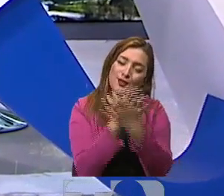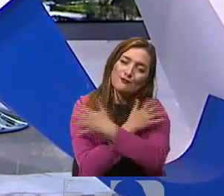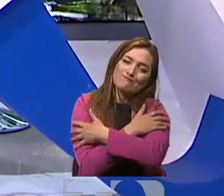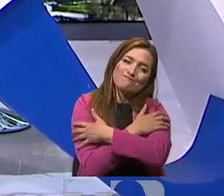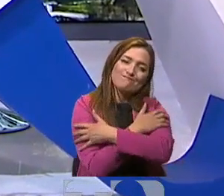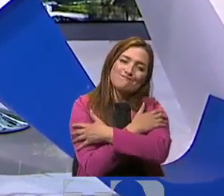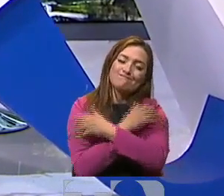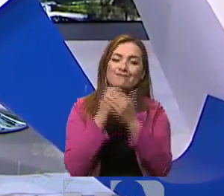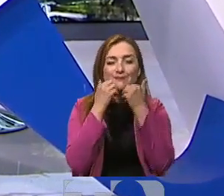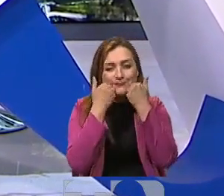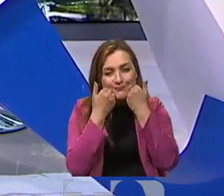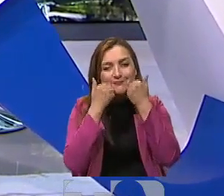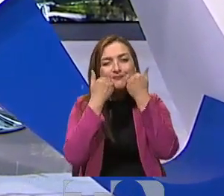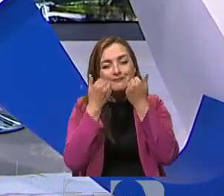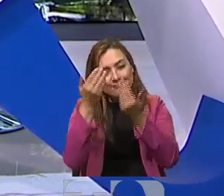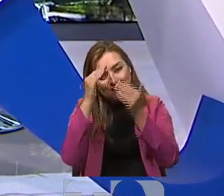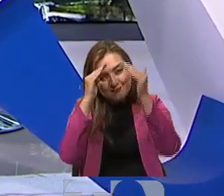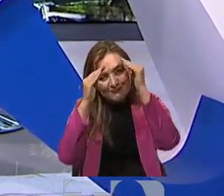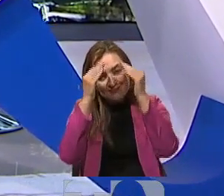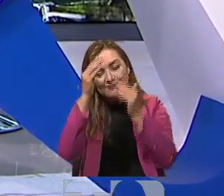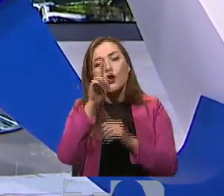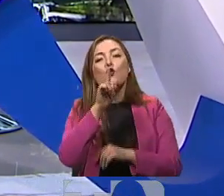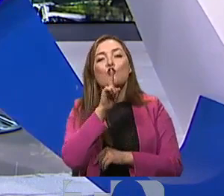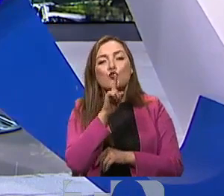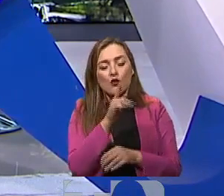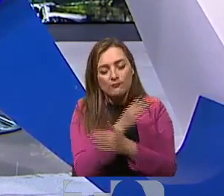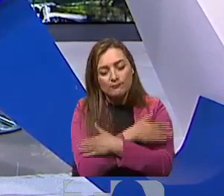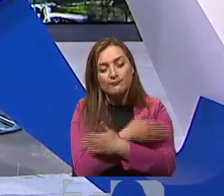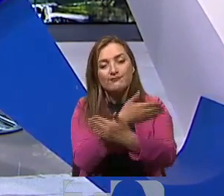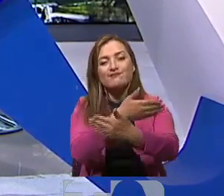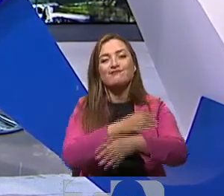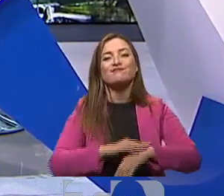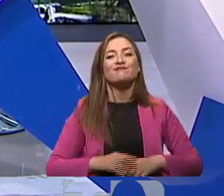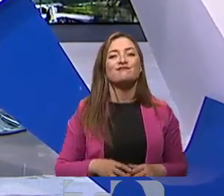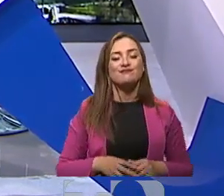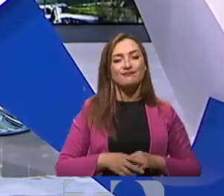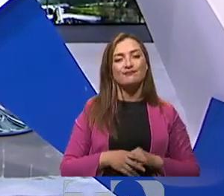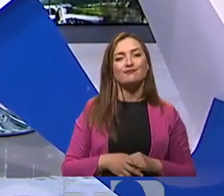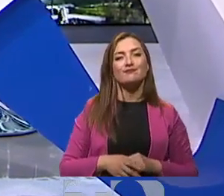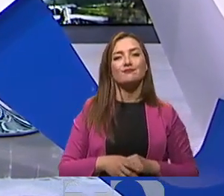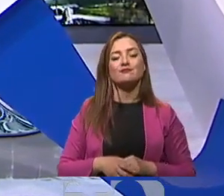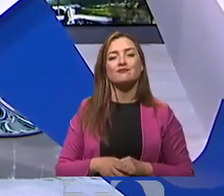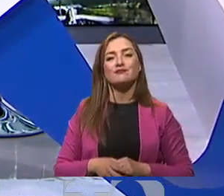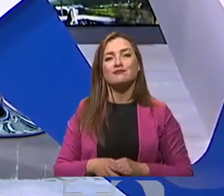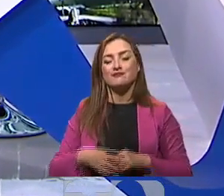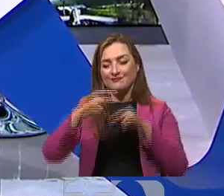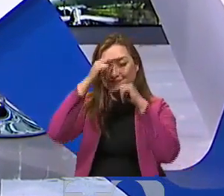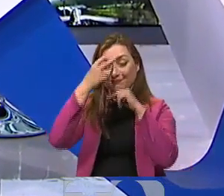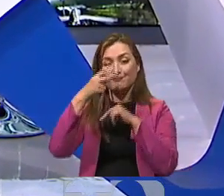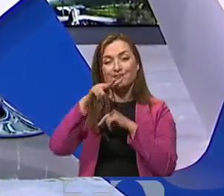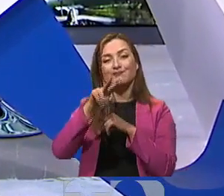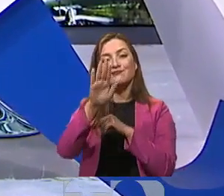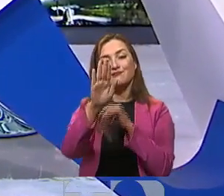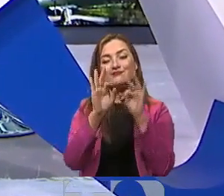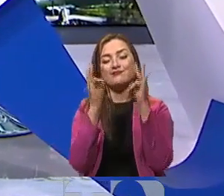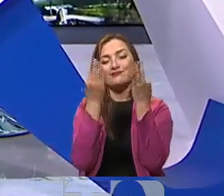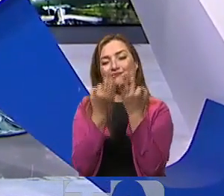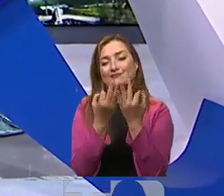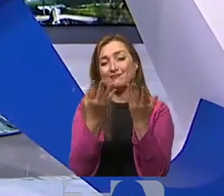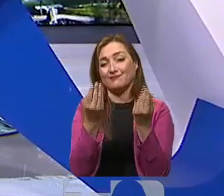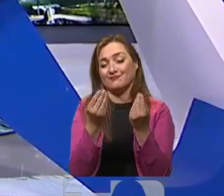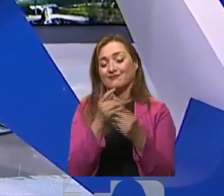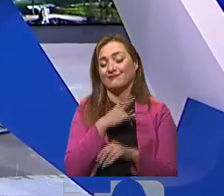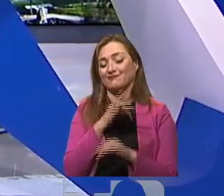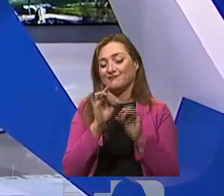que sienta nuestro cariño. Aquí está el saludo respectivo. Felicidades. Seguro están pendientes de esta emisión. Por supuesto, los familiares, quienes son